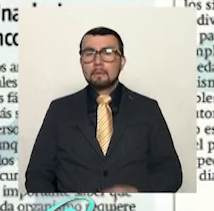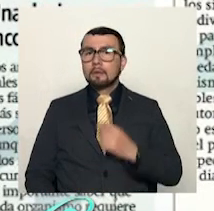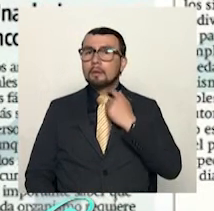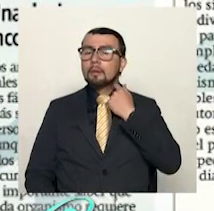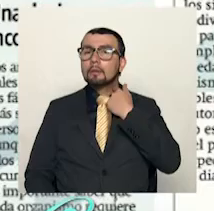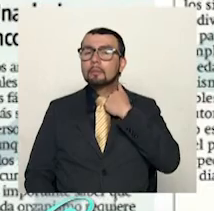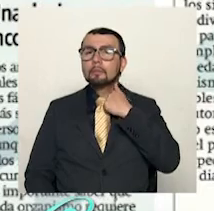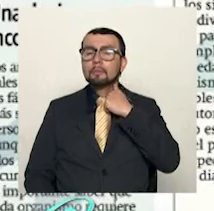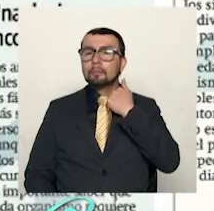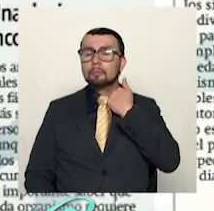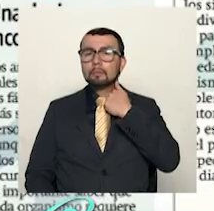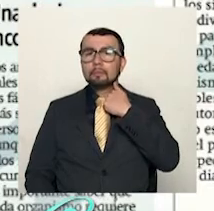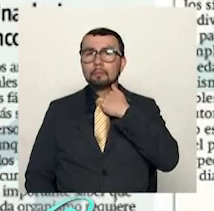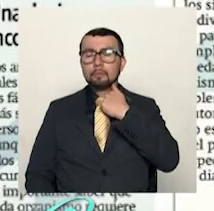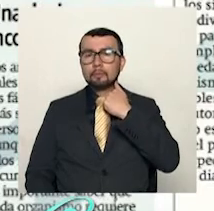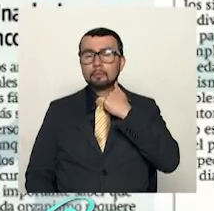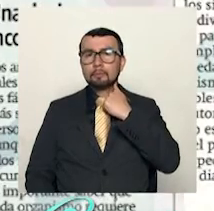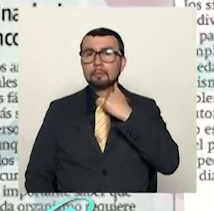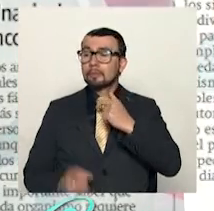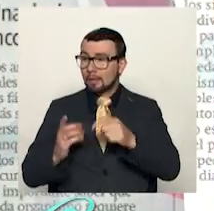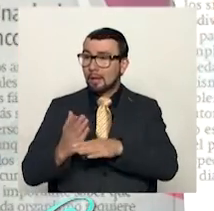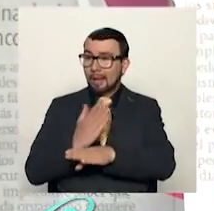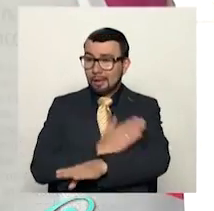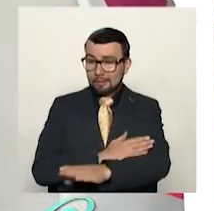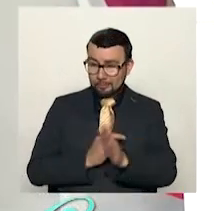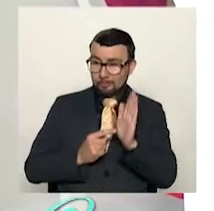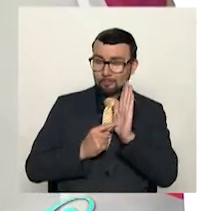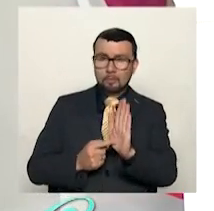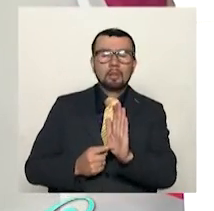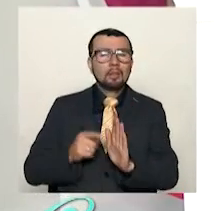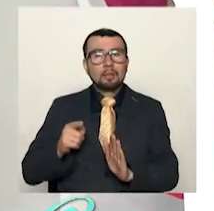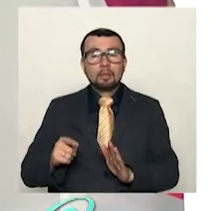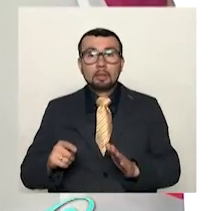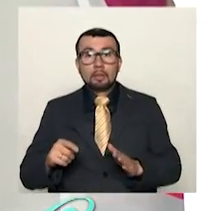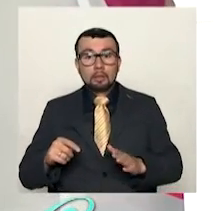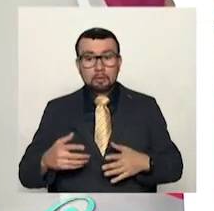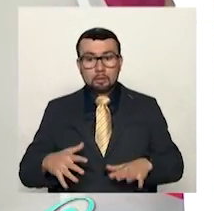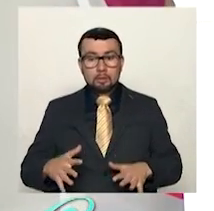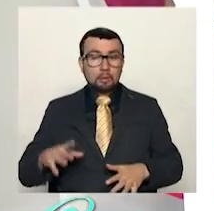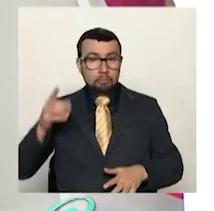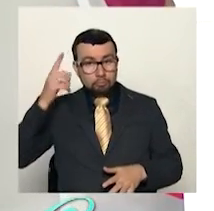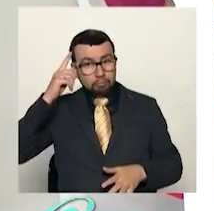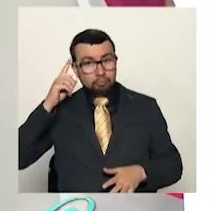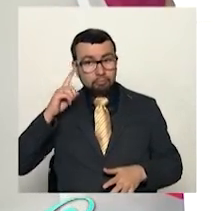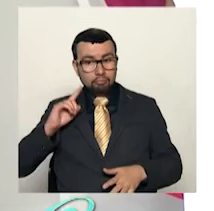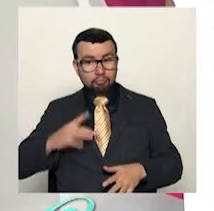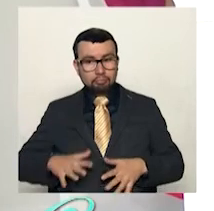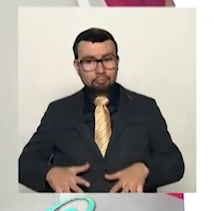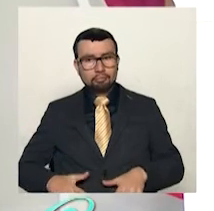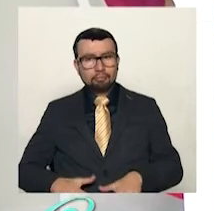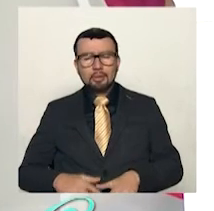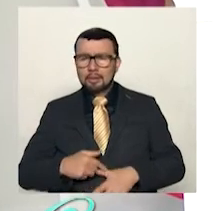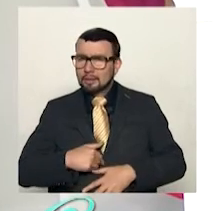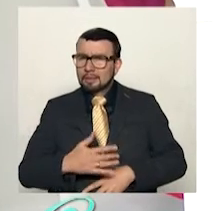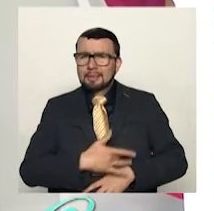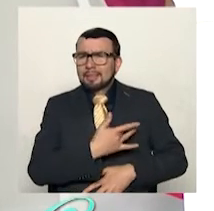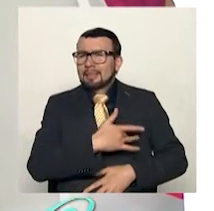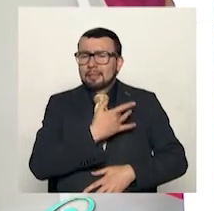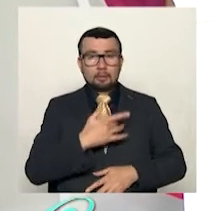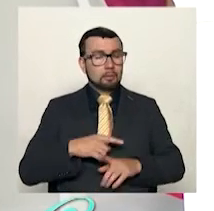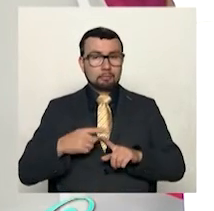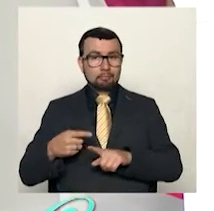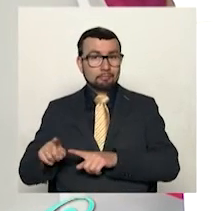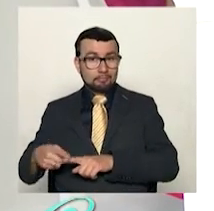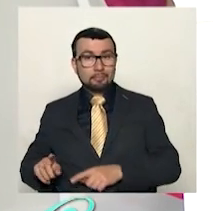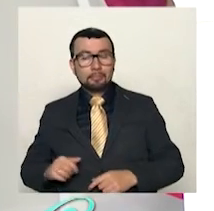parte neurológica, ¿cierto? Los nervios son unos elementos que viajan por todo el cuerpo y son los que llevan las sensaciones a diferentes partes